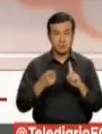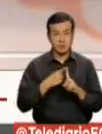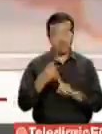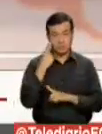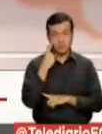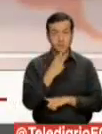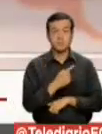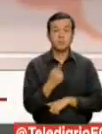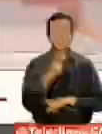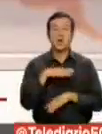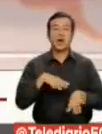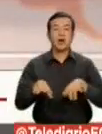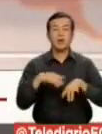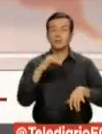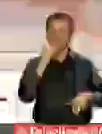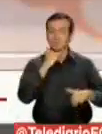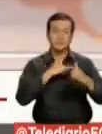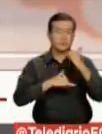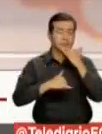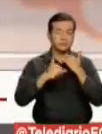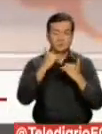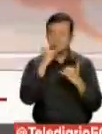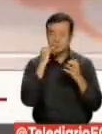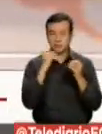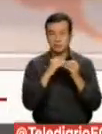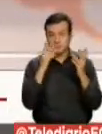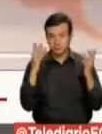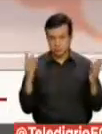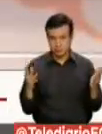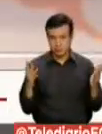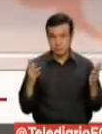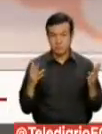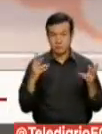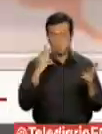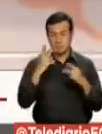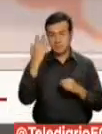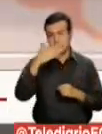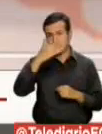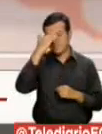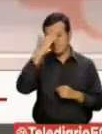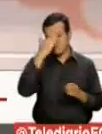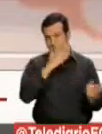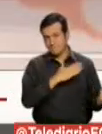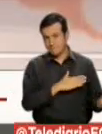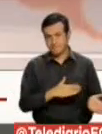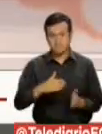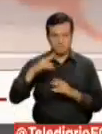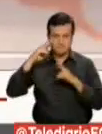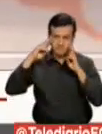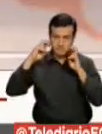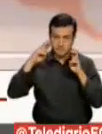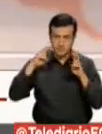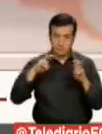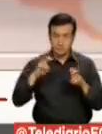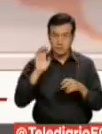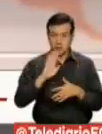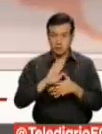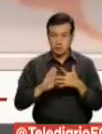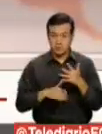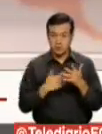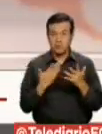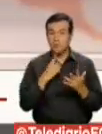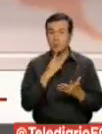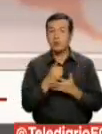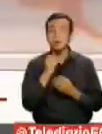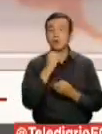de hacer actos negligentes, culposos. Y aquí sabemos que dentro de las investigaciones se